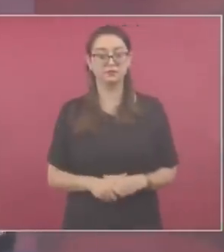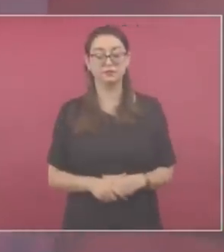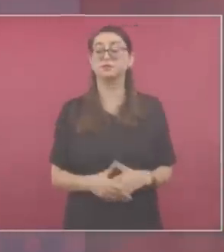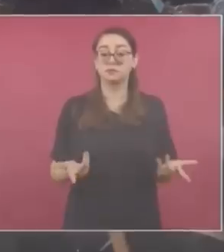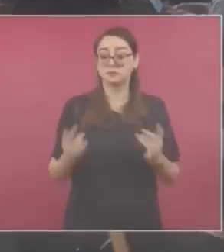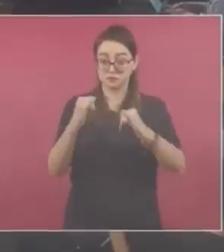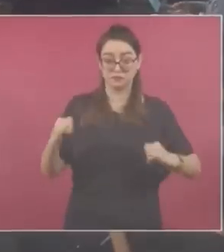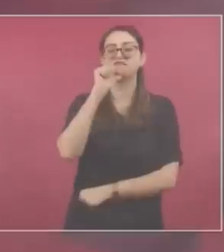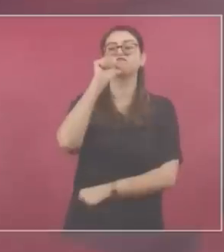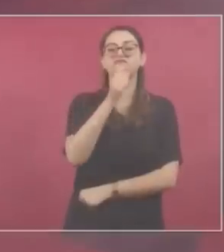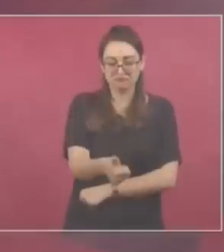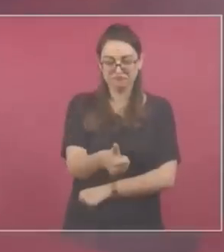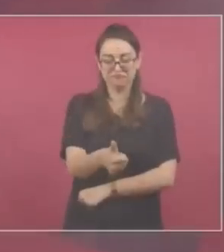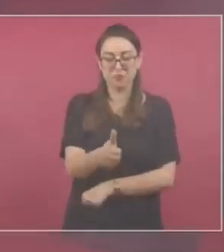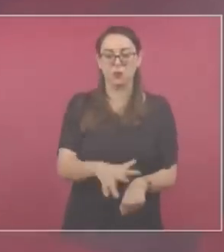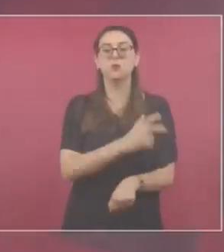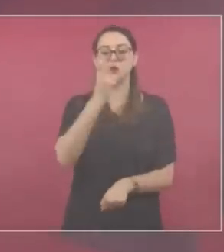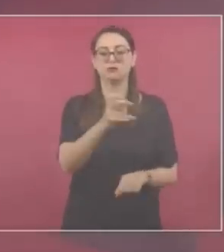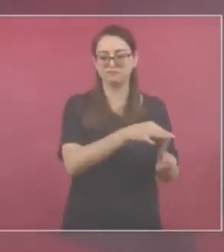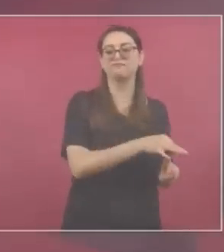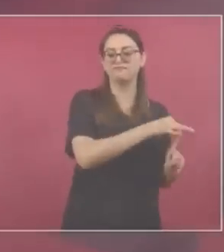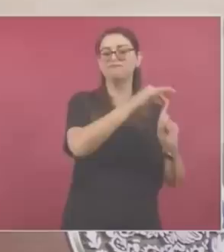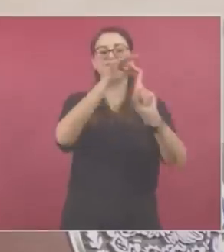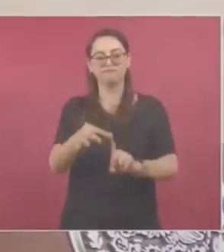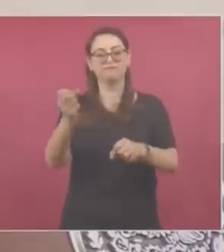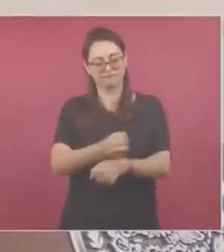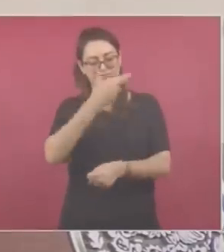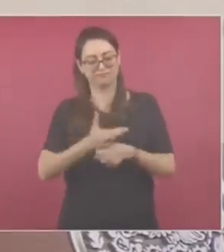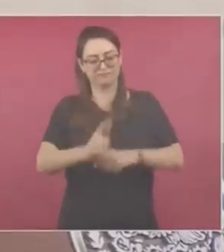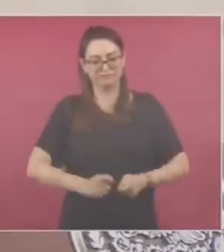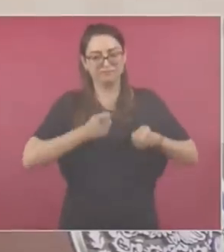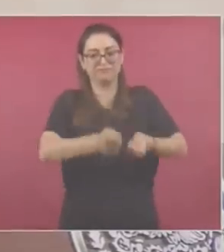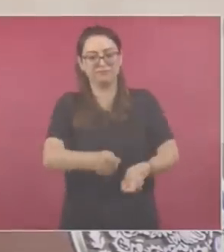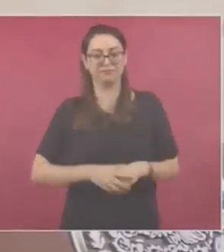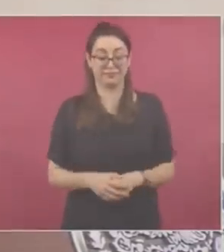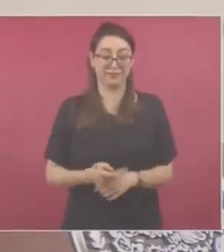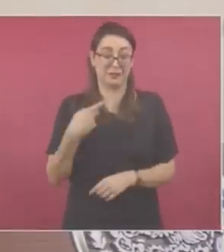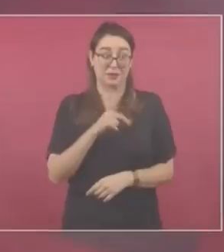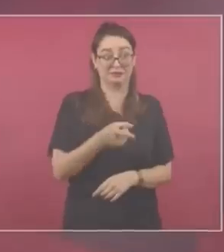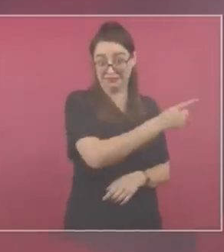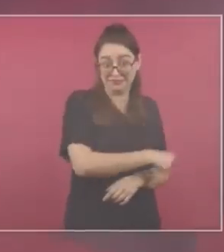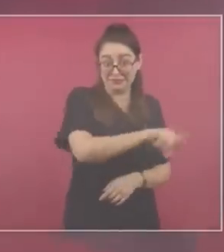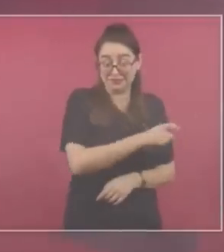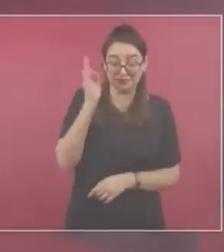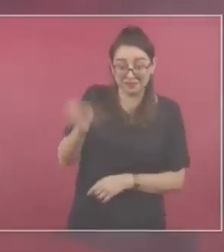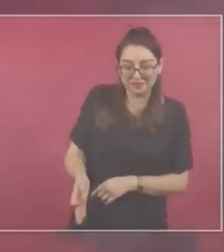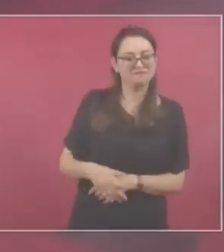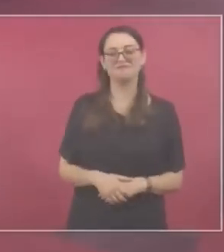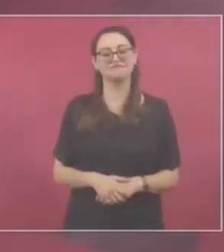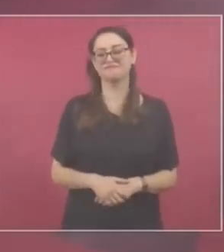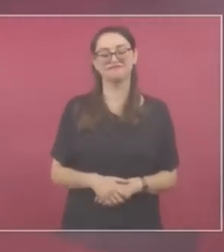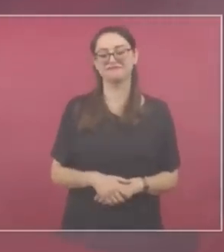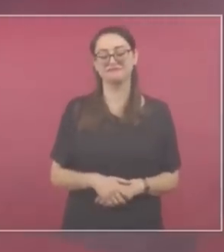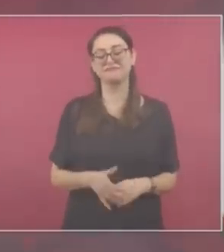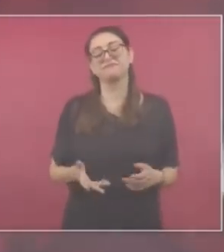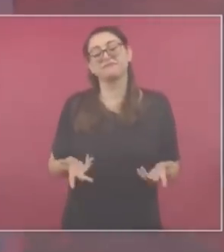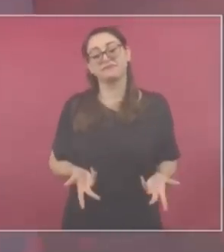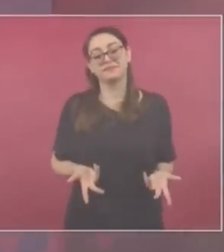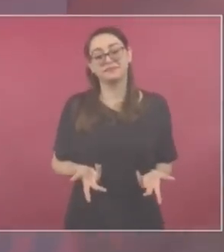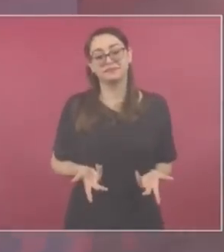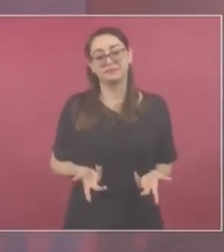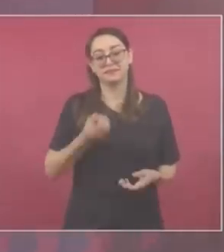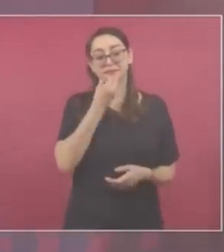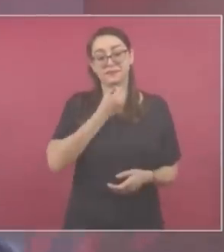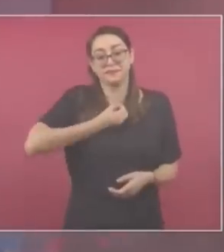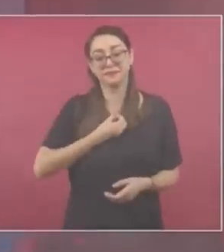confianza al general, claro que sí. Pues eso no lo van a aceptar nuestros adversarios. Porque tienen que hacer labor de